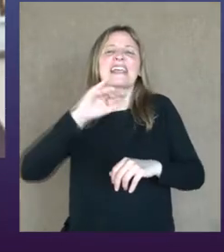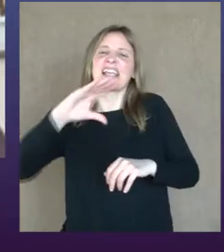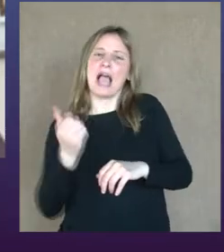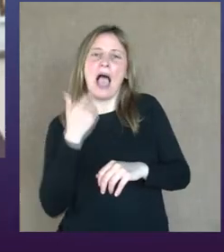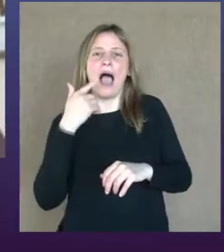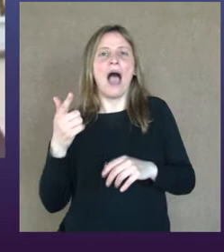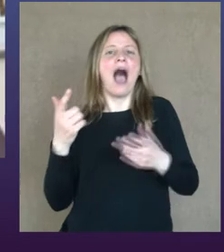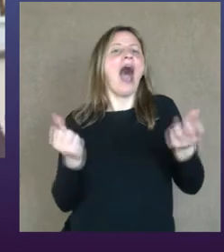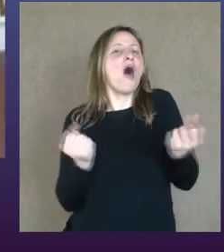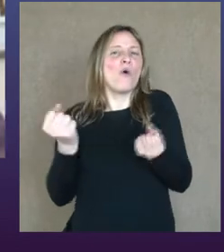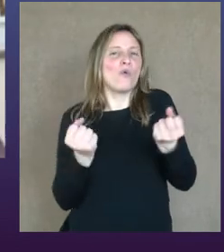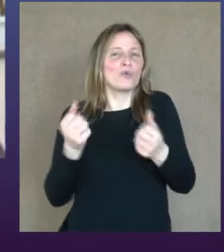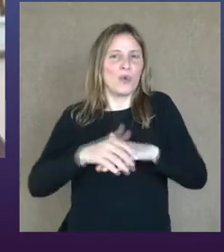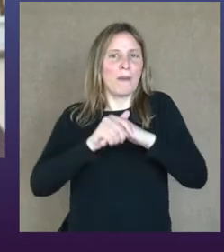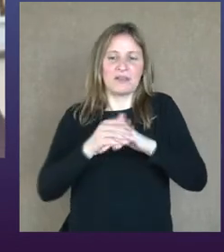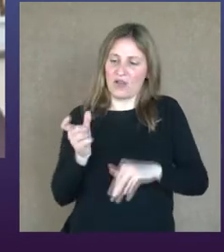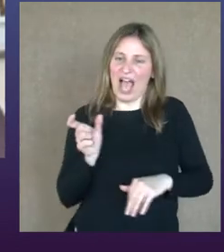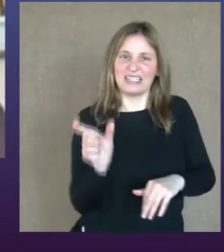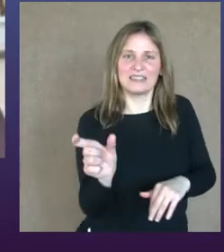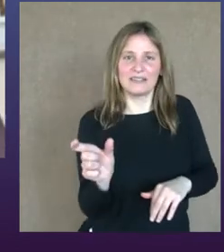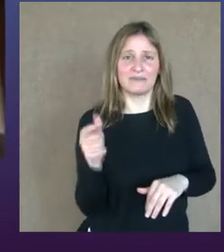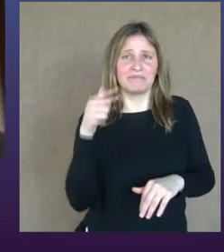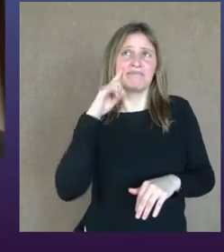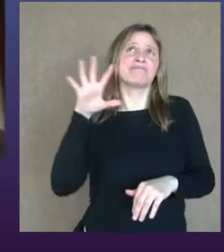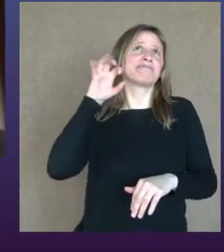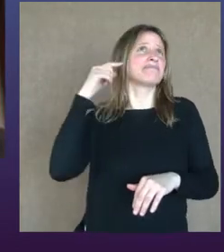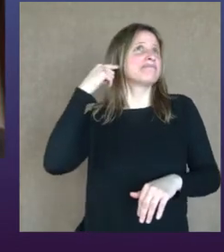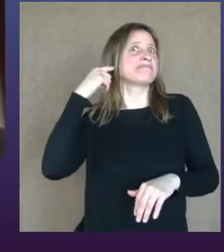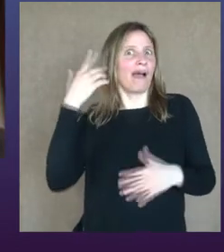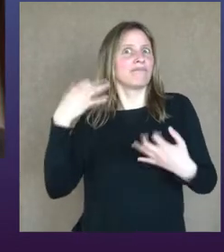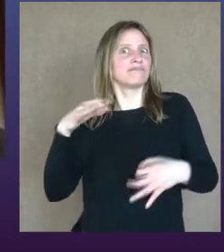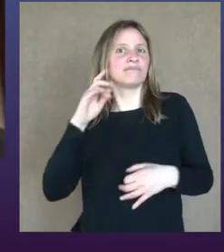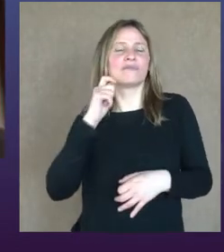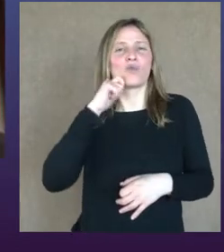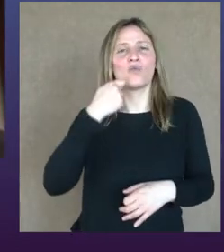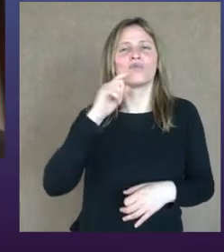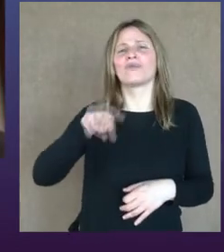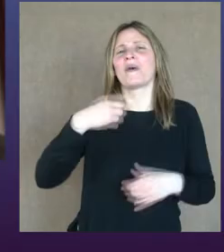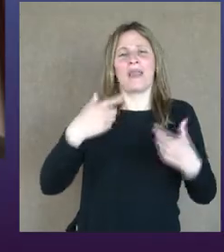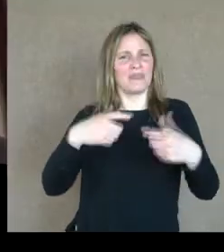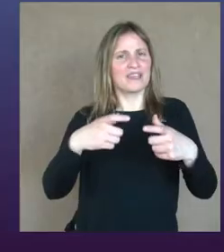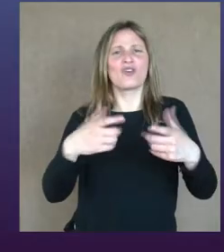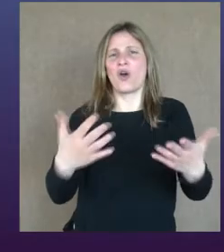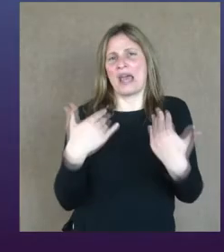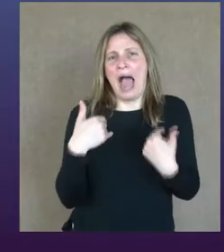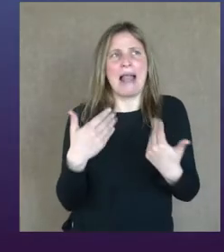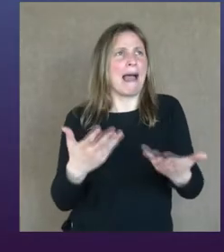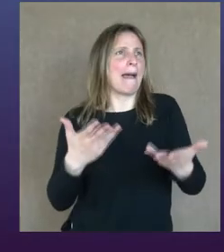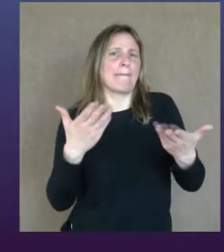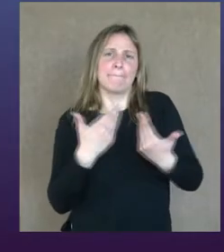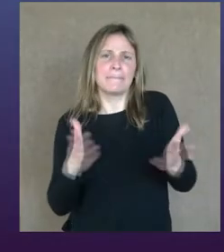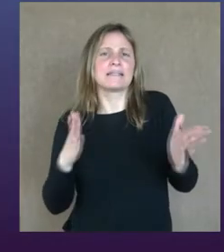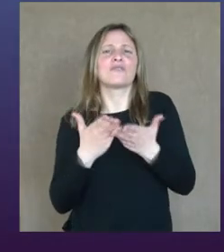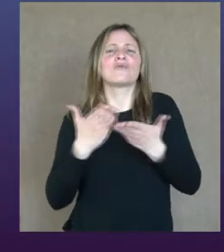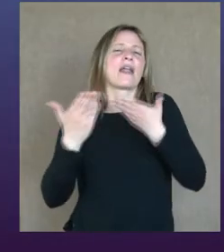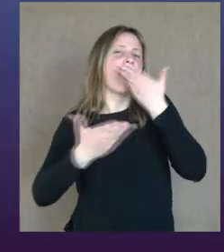me enamoré, fue a través del auto de un amigo que puso un cassette, y así me llegó después otro disco de Federica Fonstade, y empecé a estudiar canto, y